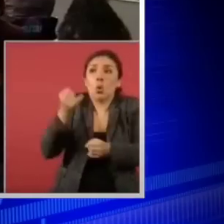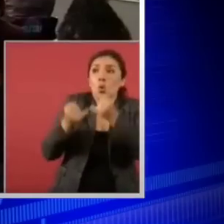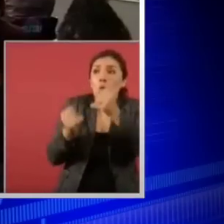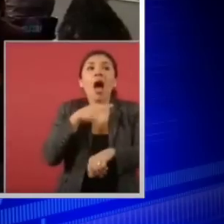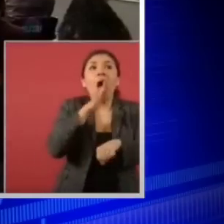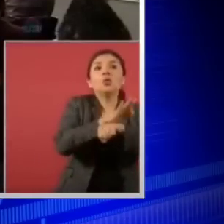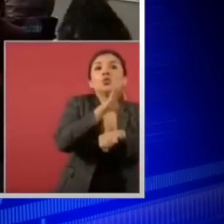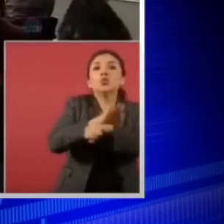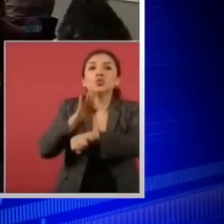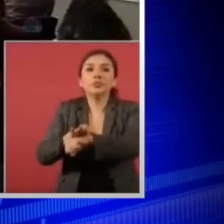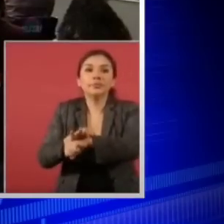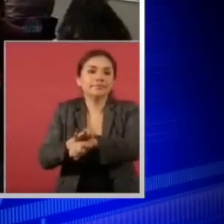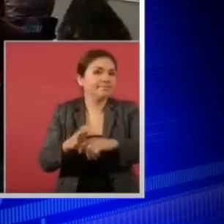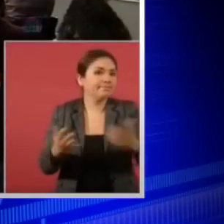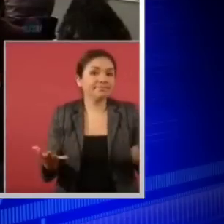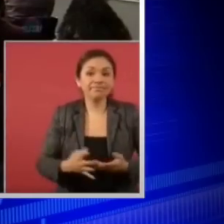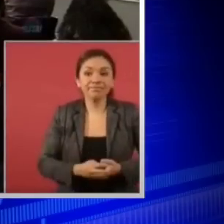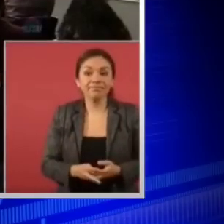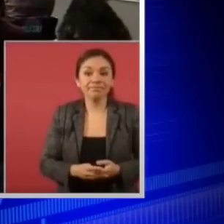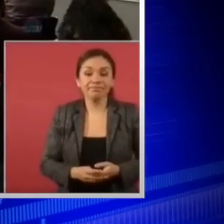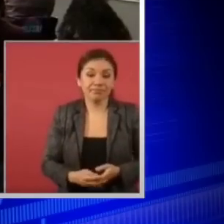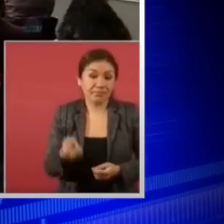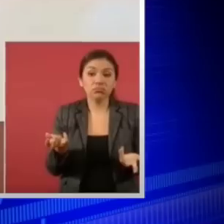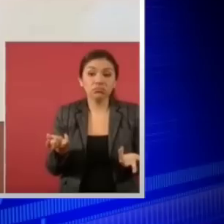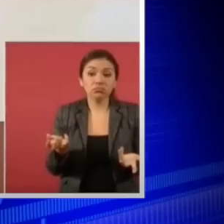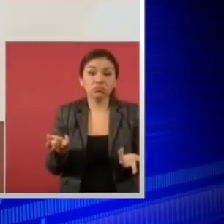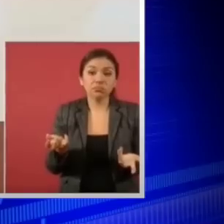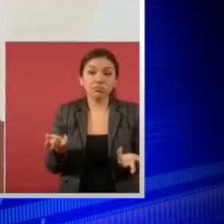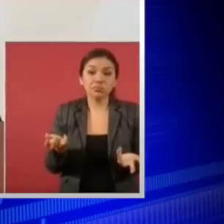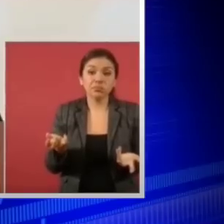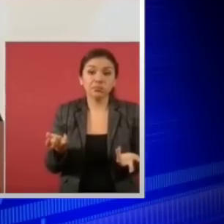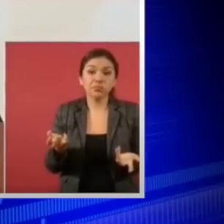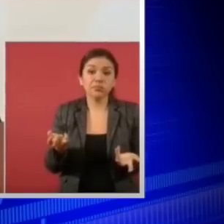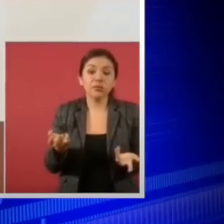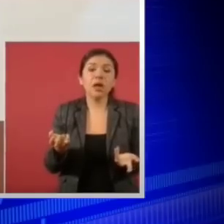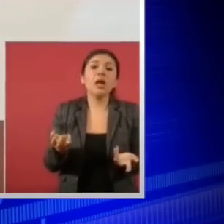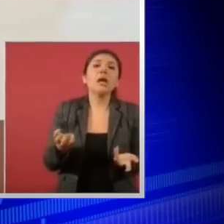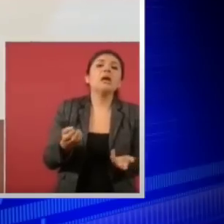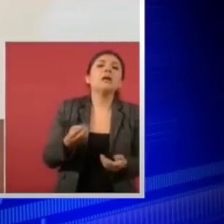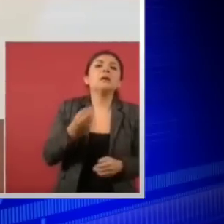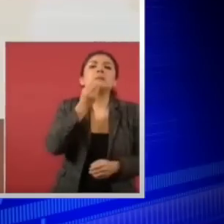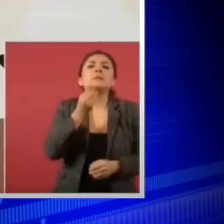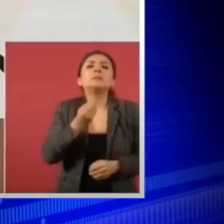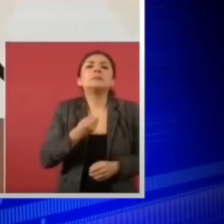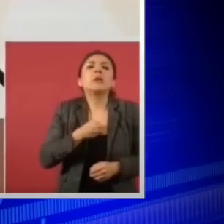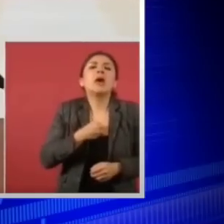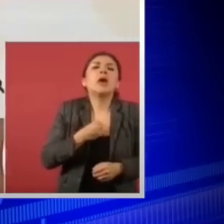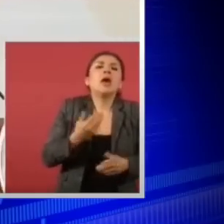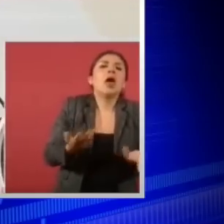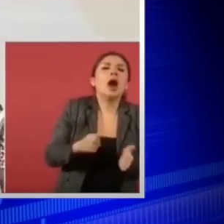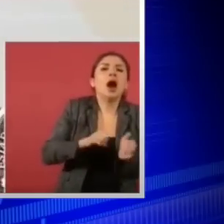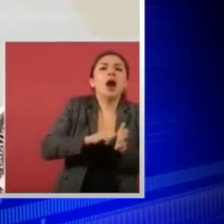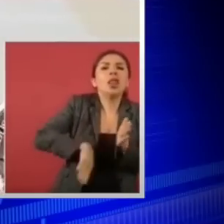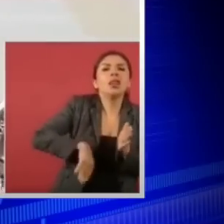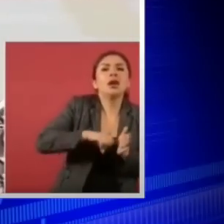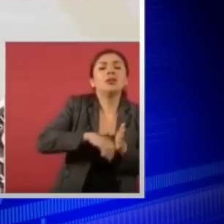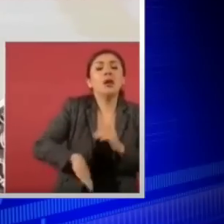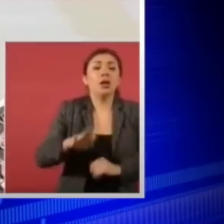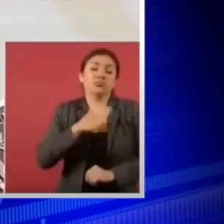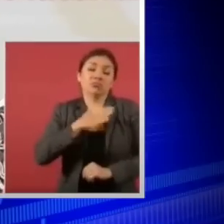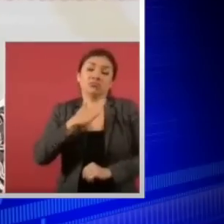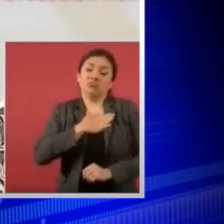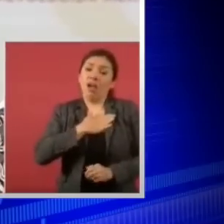ministros entonces recurren a la excusa de la autonomía